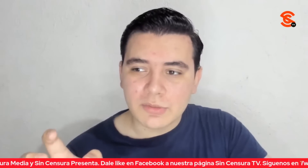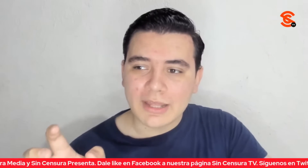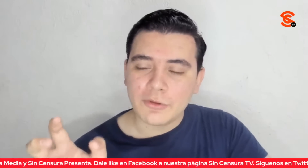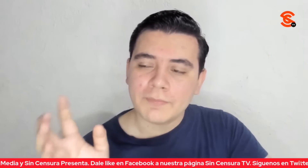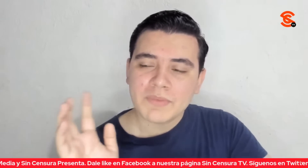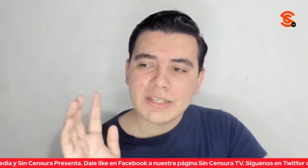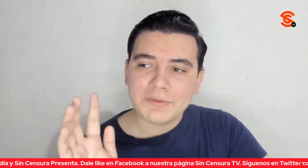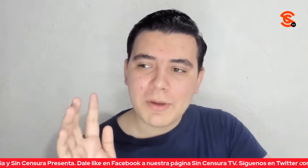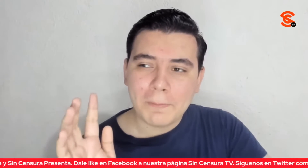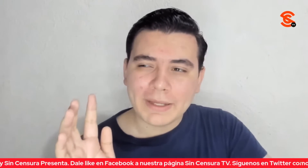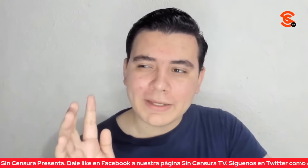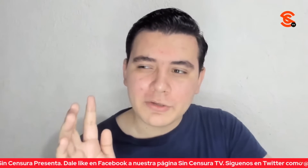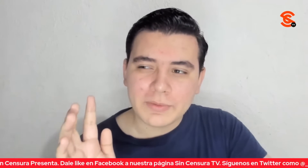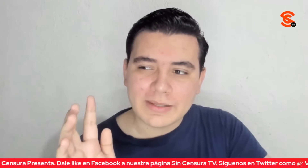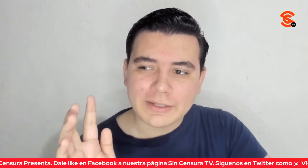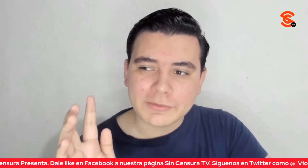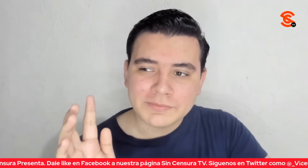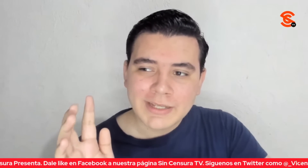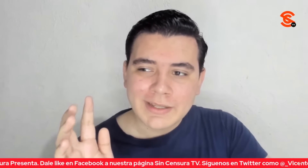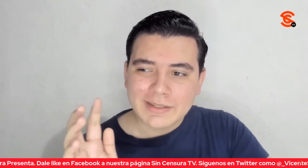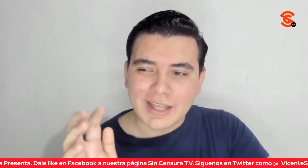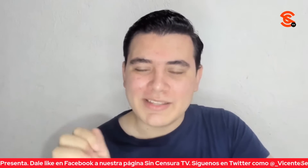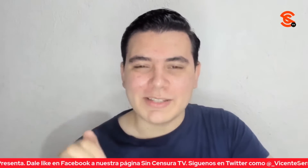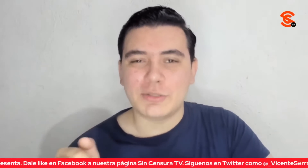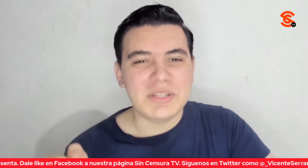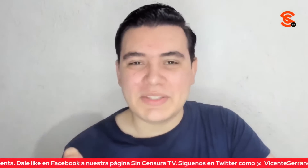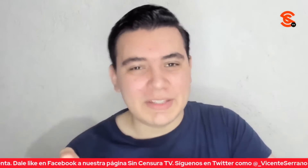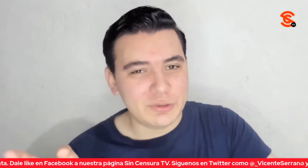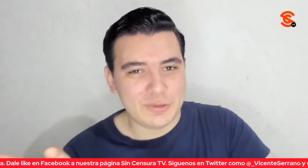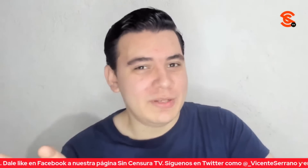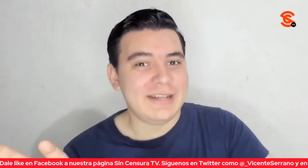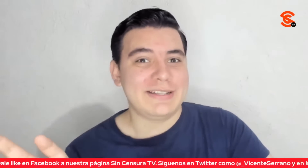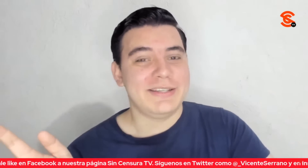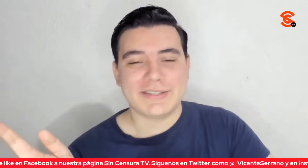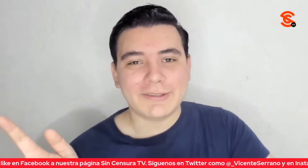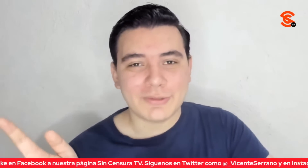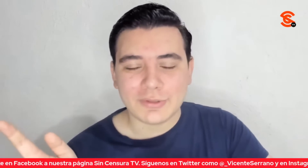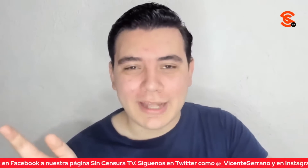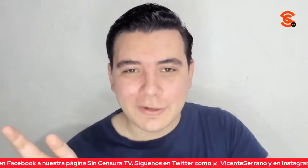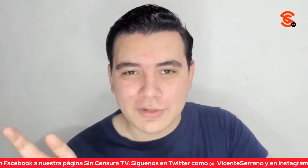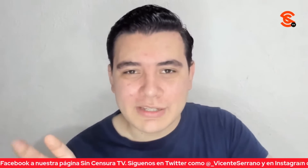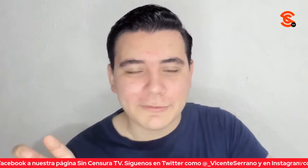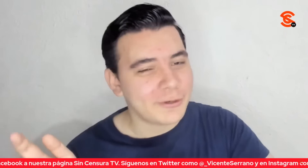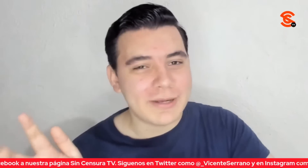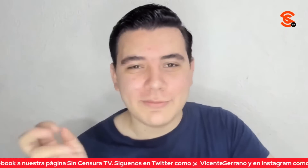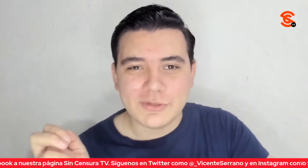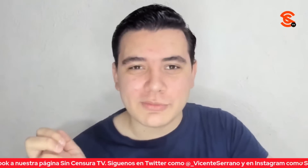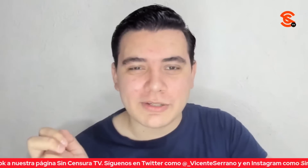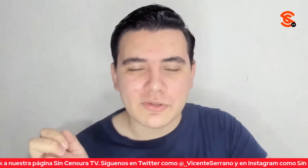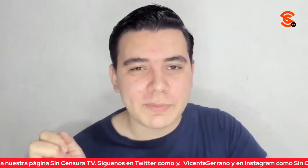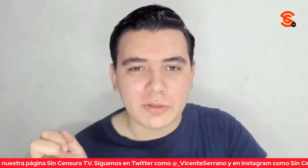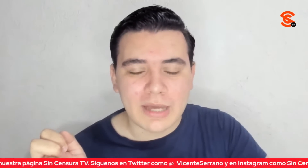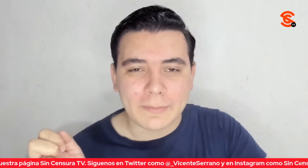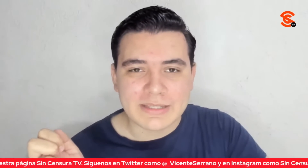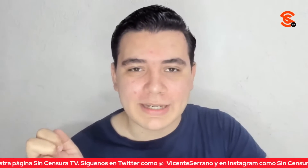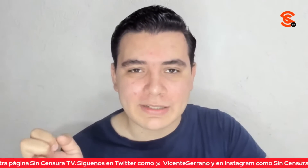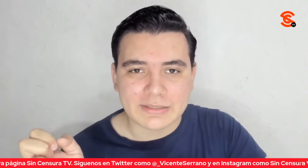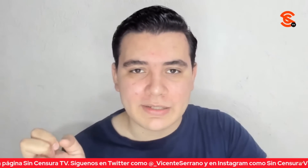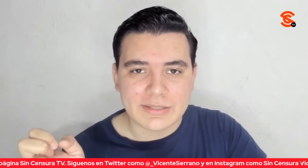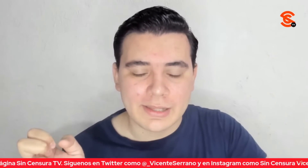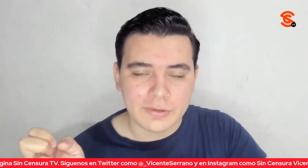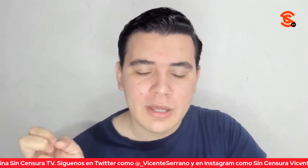López Obrador, y filma un pequeño video que dices tú institucional, así institucional no es, formal mucho menos, pero jamás